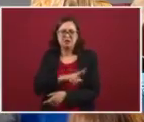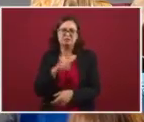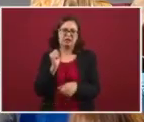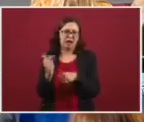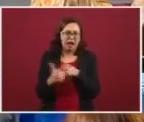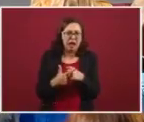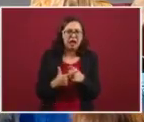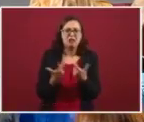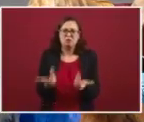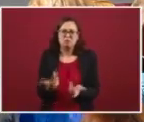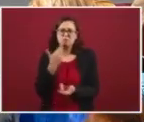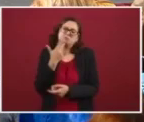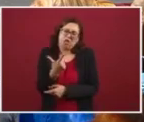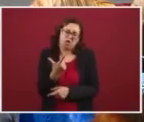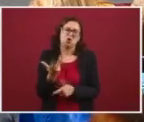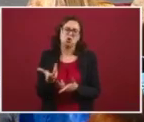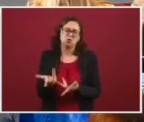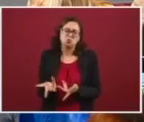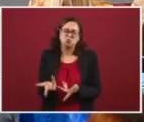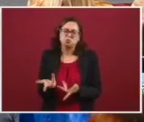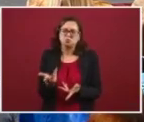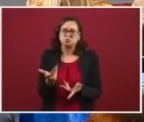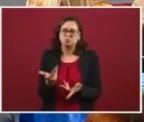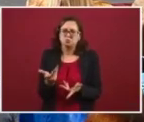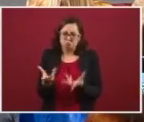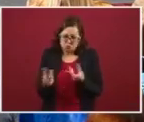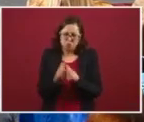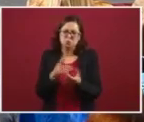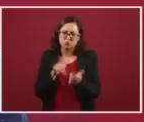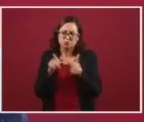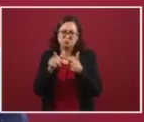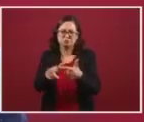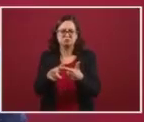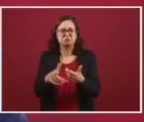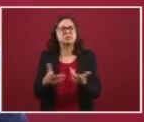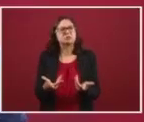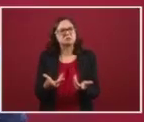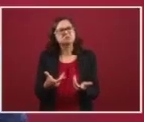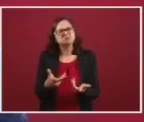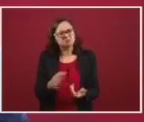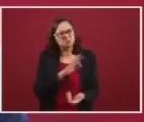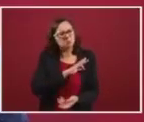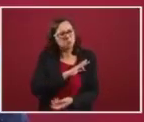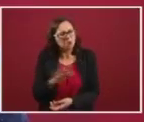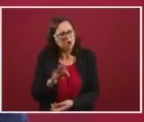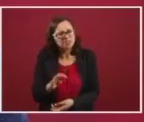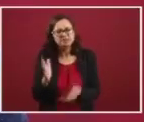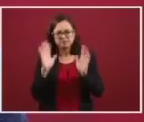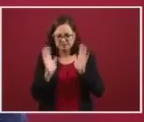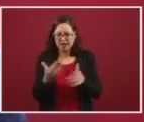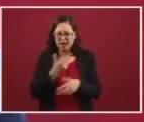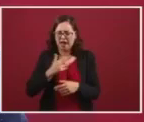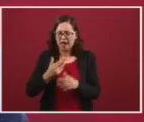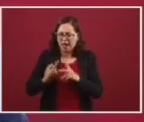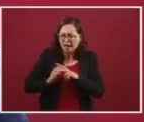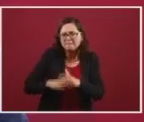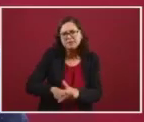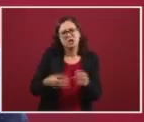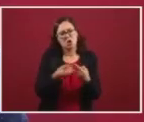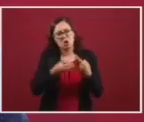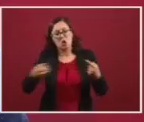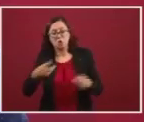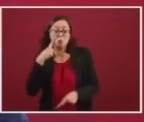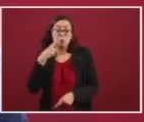el darnos dicha contraprestación. Entonces, sí estamos poniendo un orden, no hay nada discrecional, no es porque